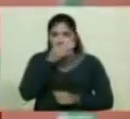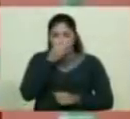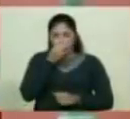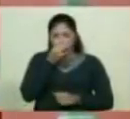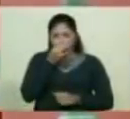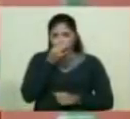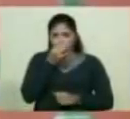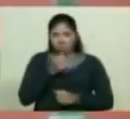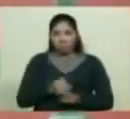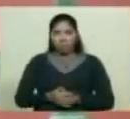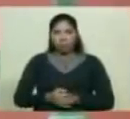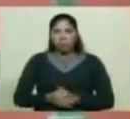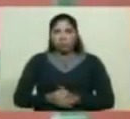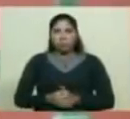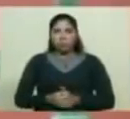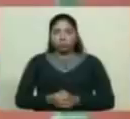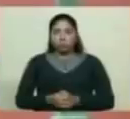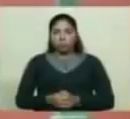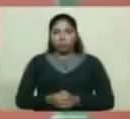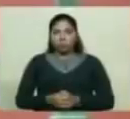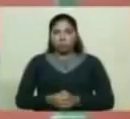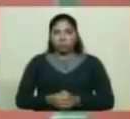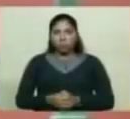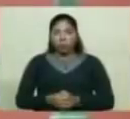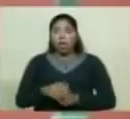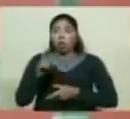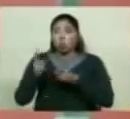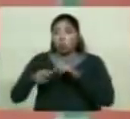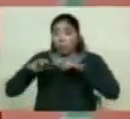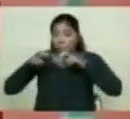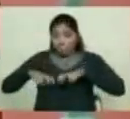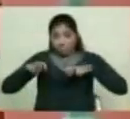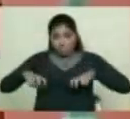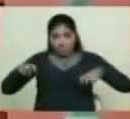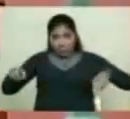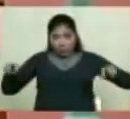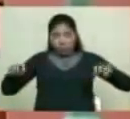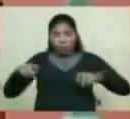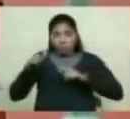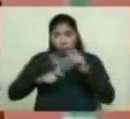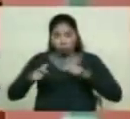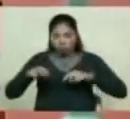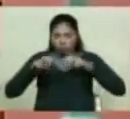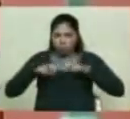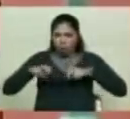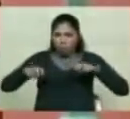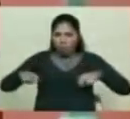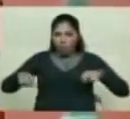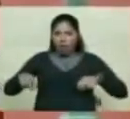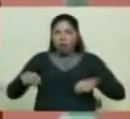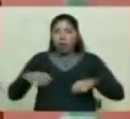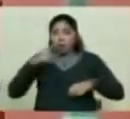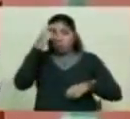en ese congreso incluyendo la un cuando ya él había liberado a sus esclavos eran dueños de